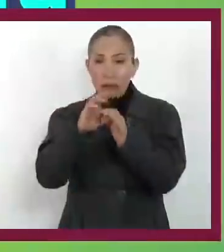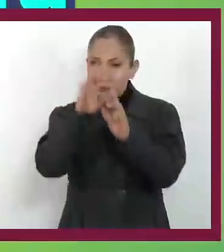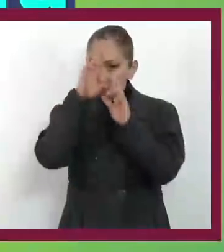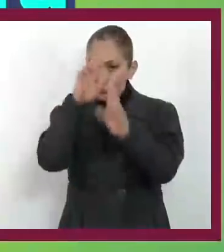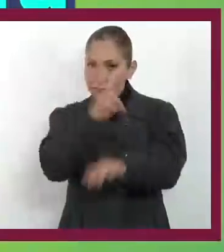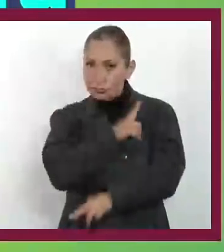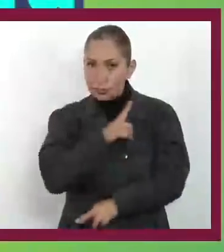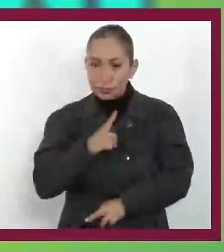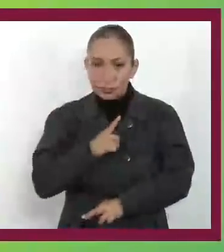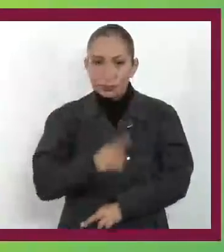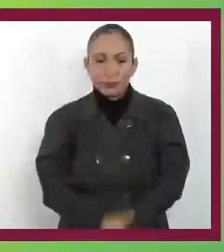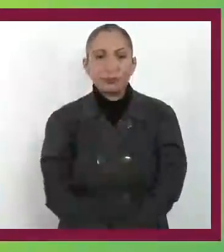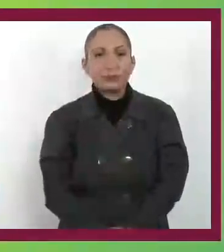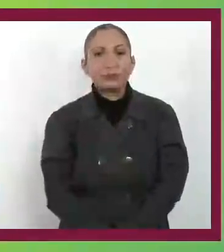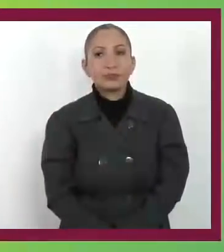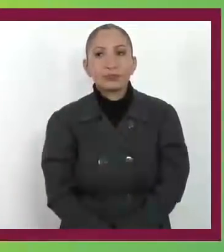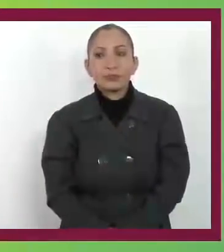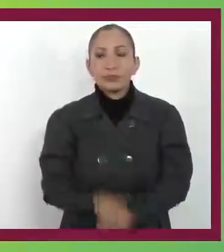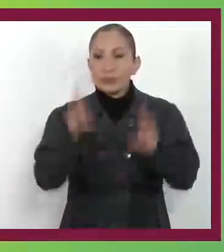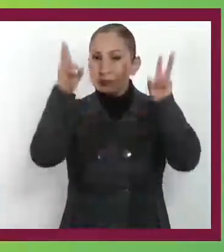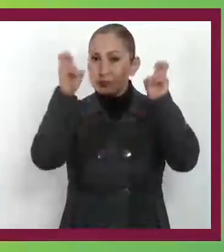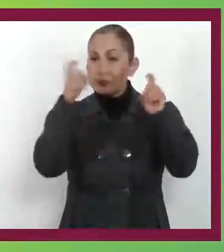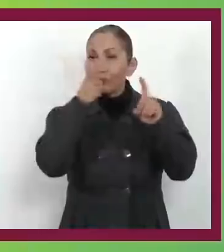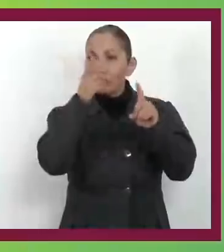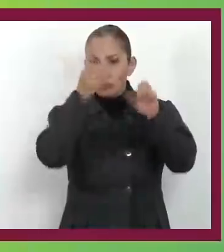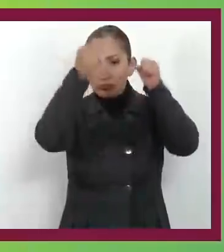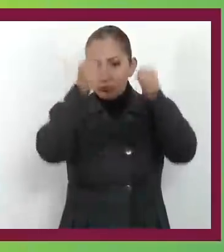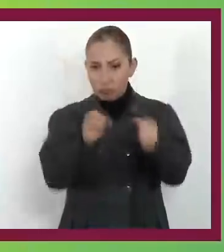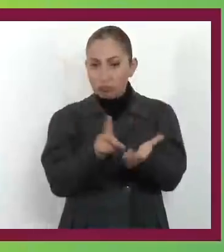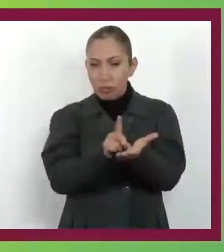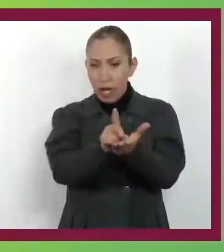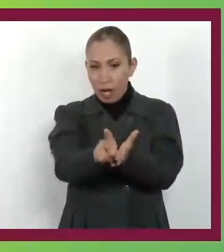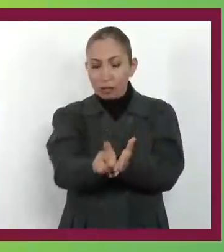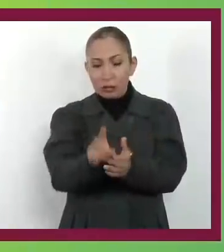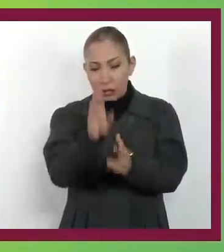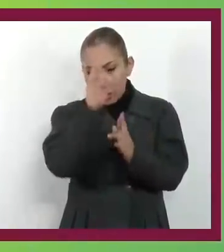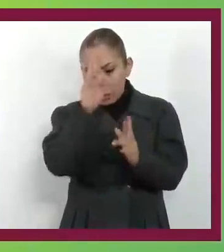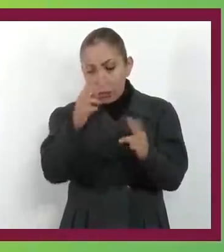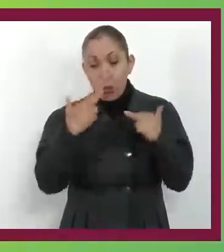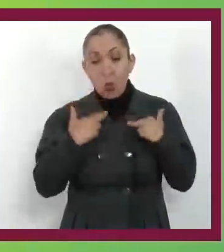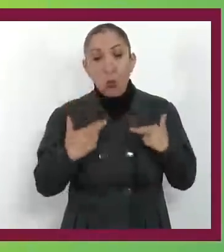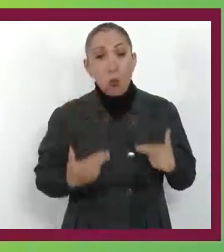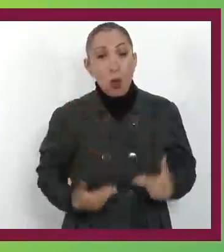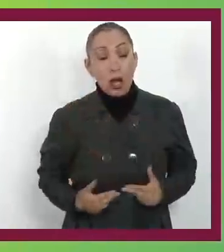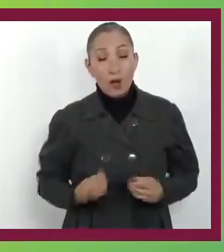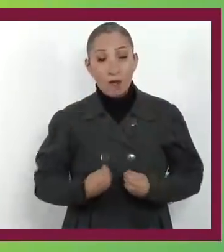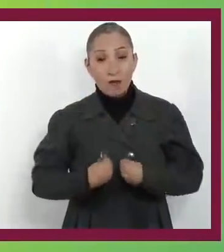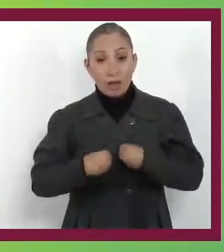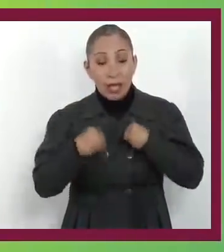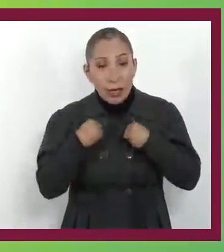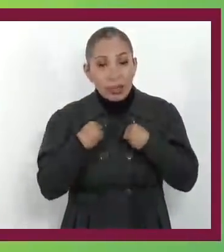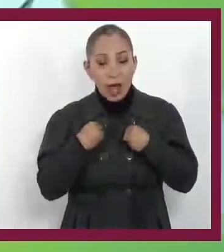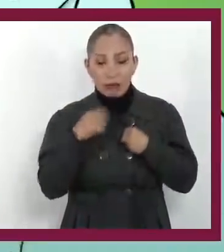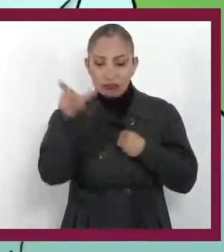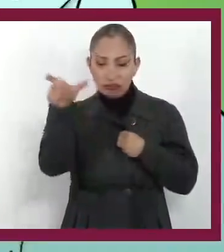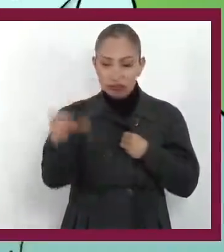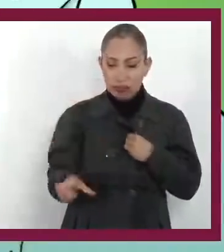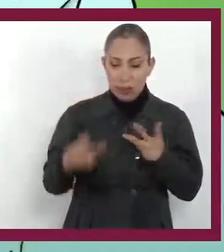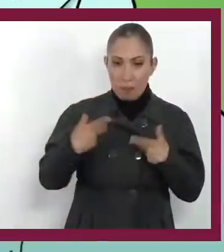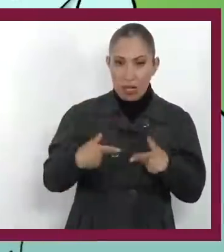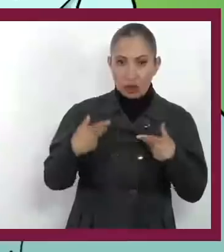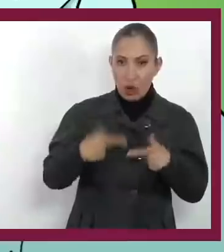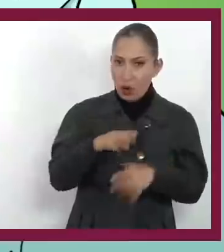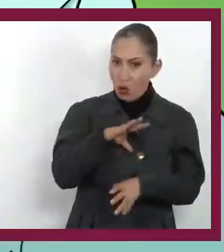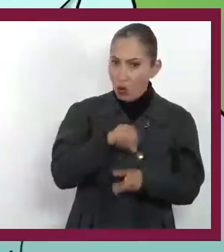respetar. El título primero confirma los derechos a la dignidad humana, la vida y la integridad de las